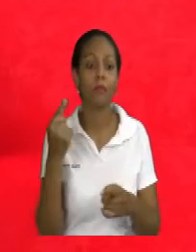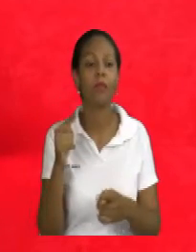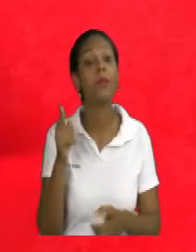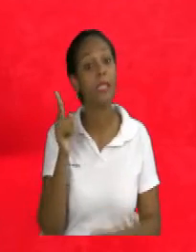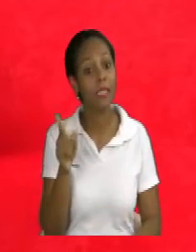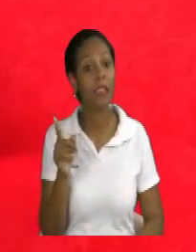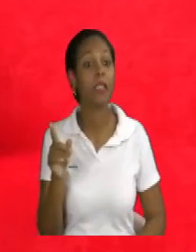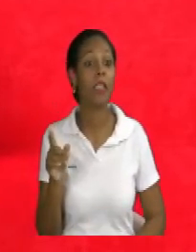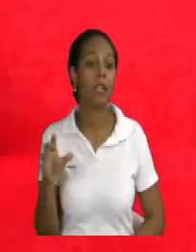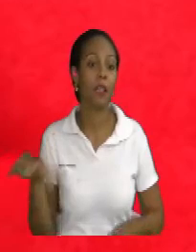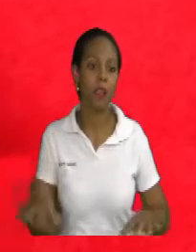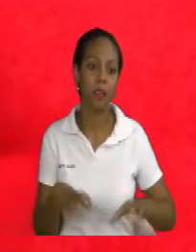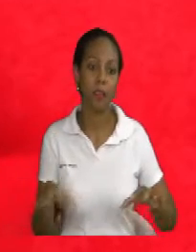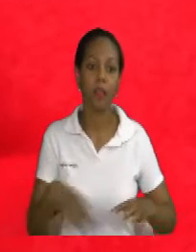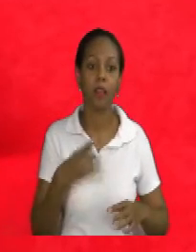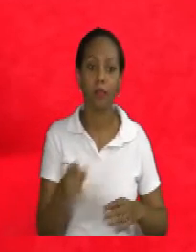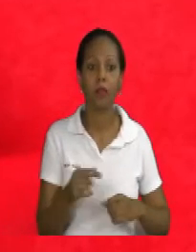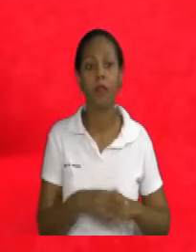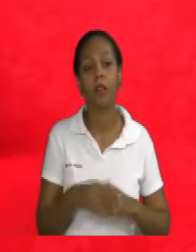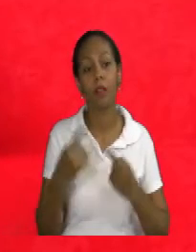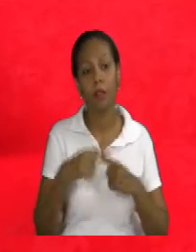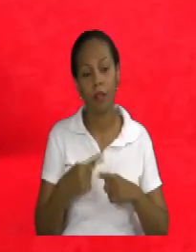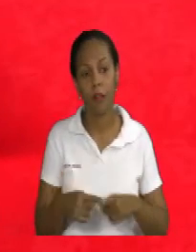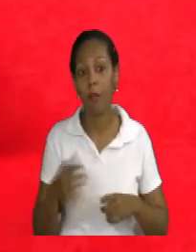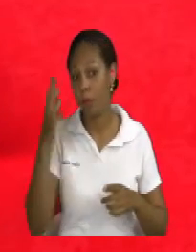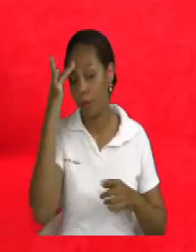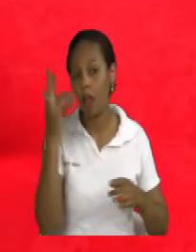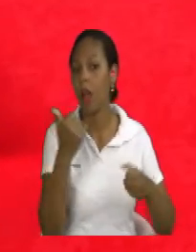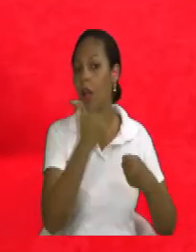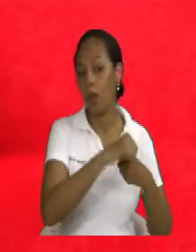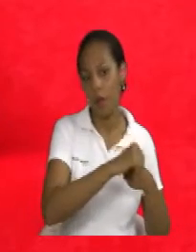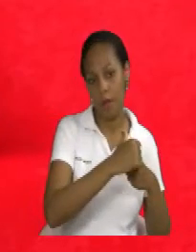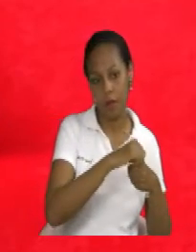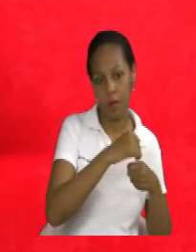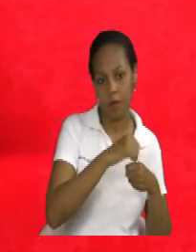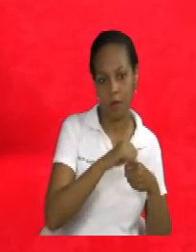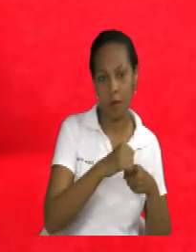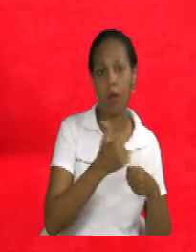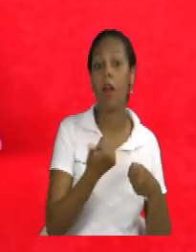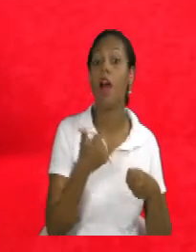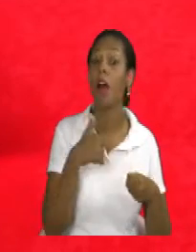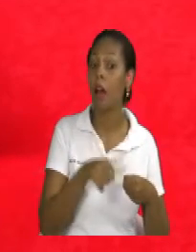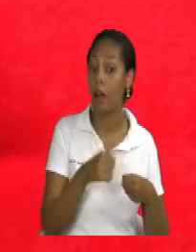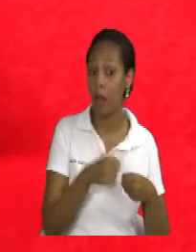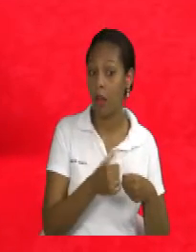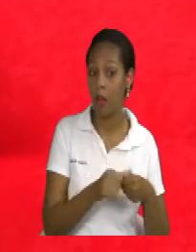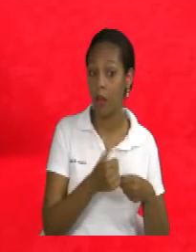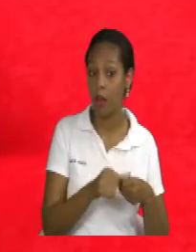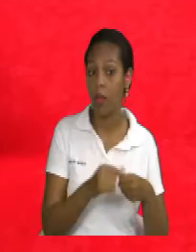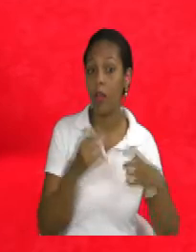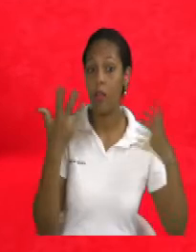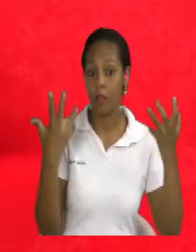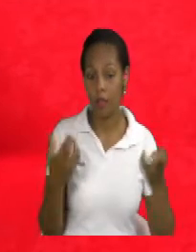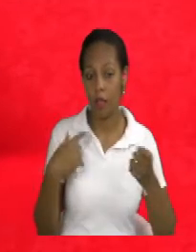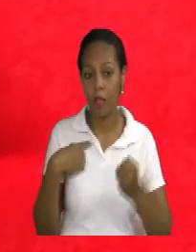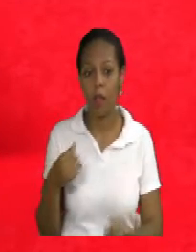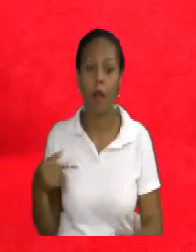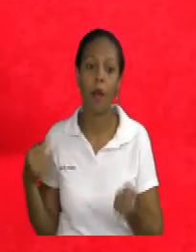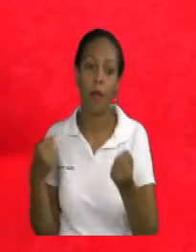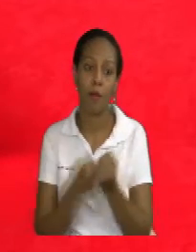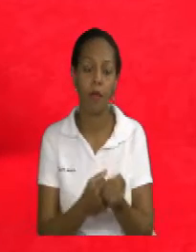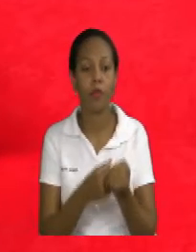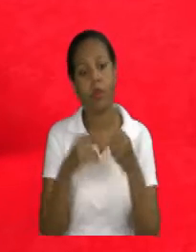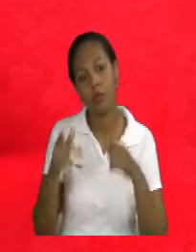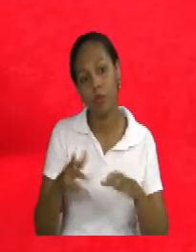programa a distintos lugares, pues Ecopetrol quiere que le demos el apoyo del Club Rotario para realizar esta